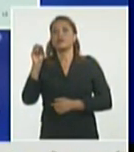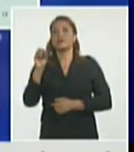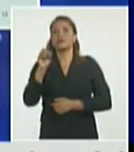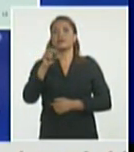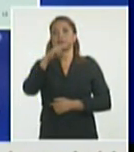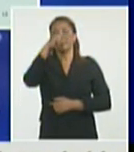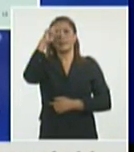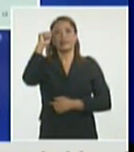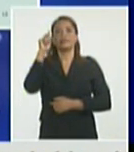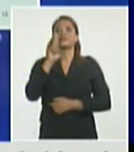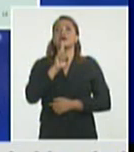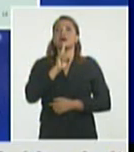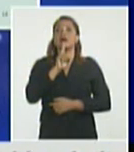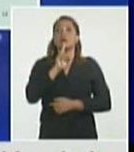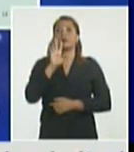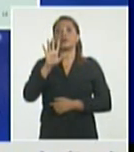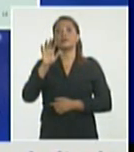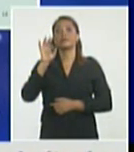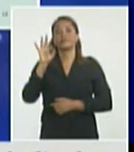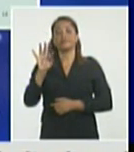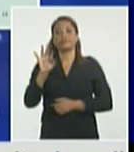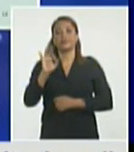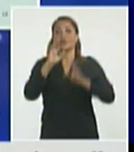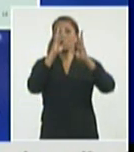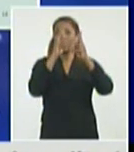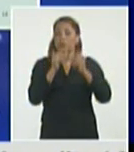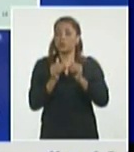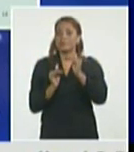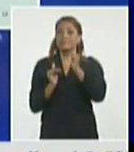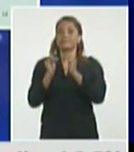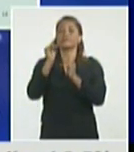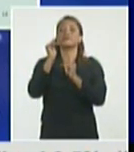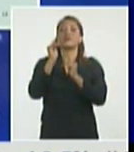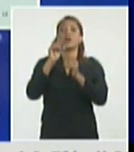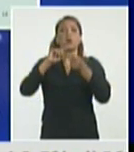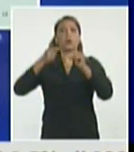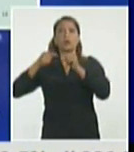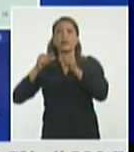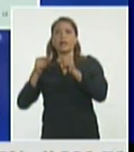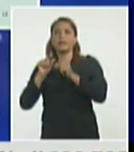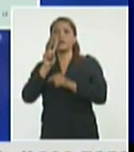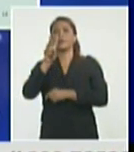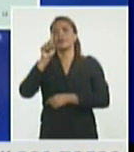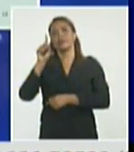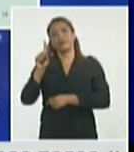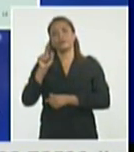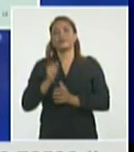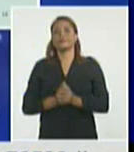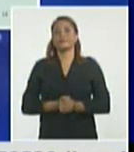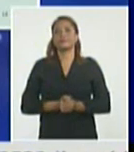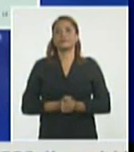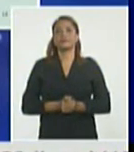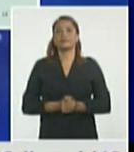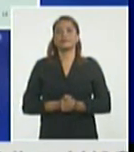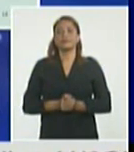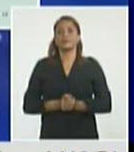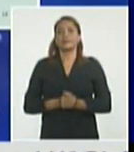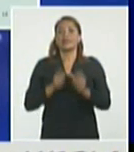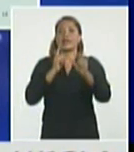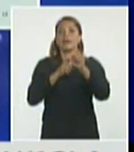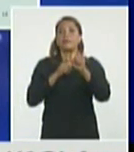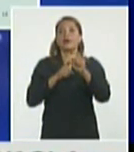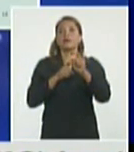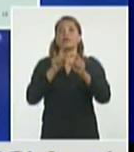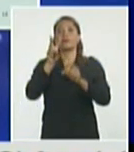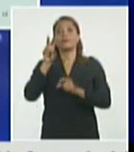con 58, las cifras mayores, pero Corralillo diagnostica 21, Quemado de Güines, Santo